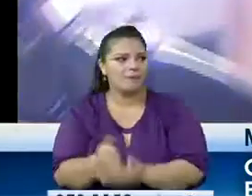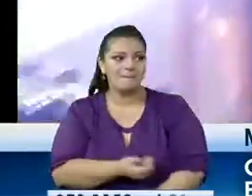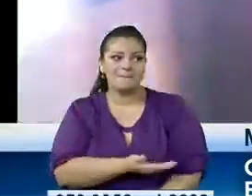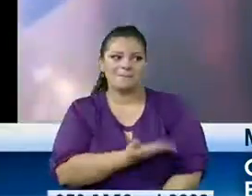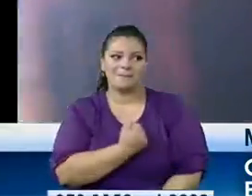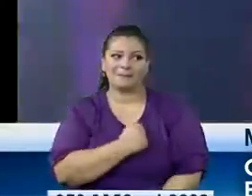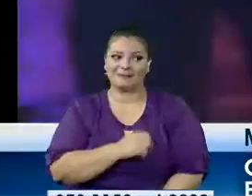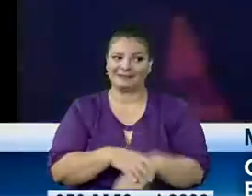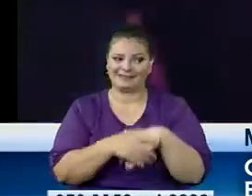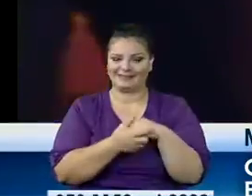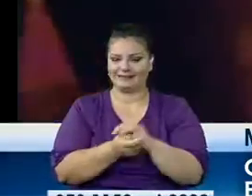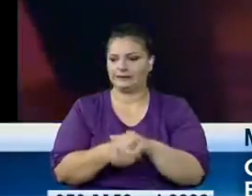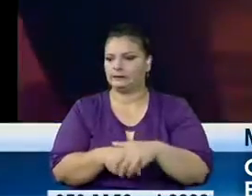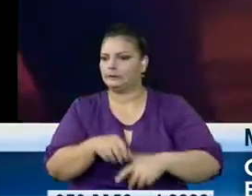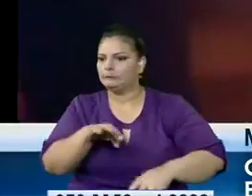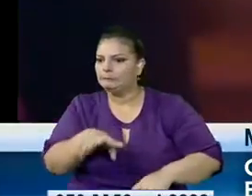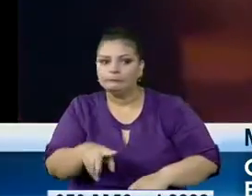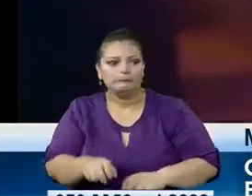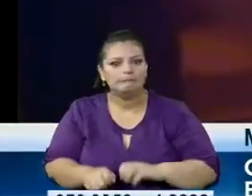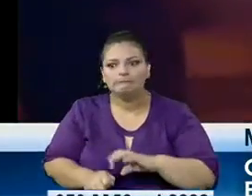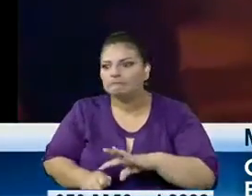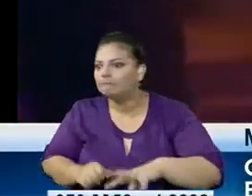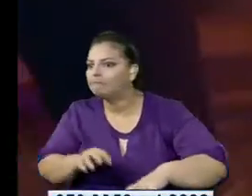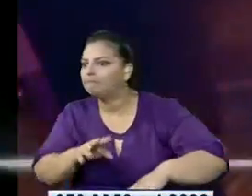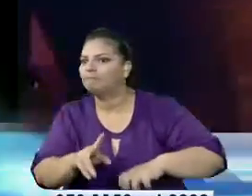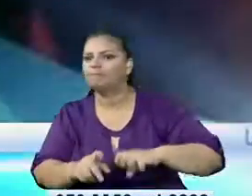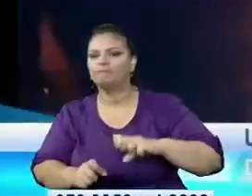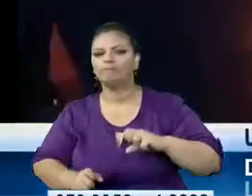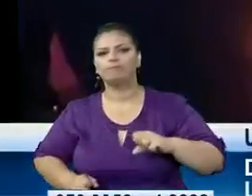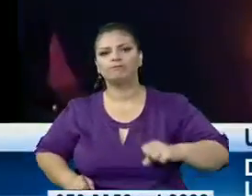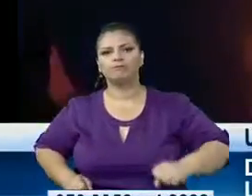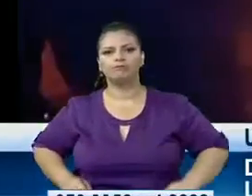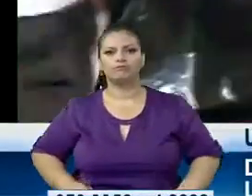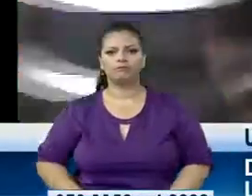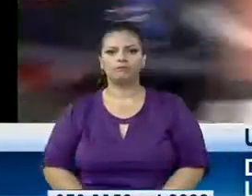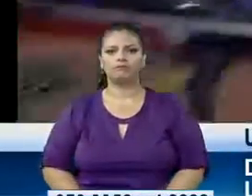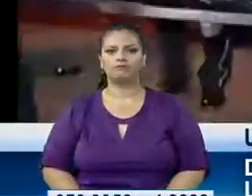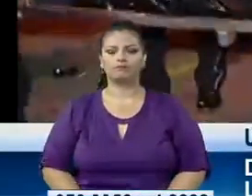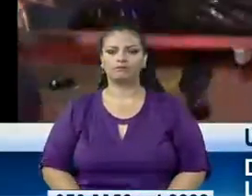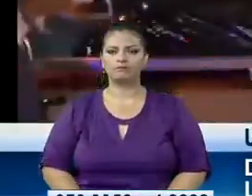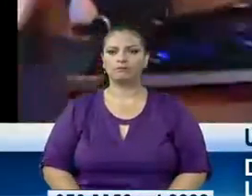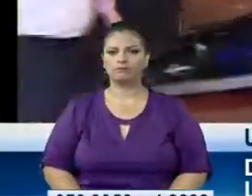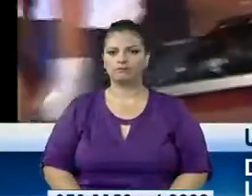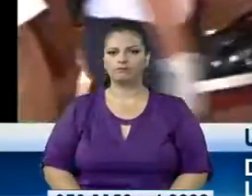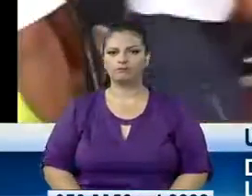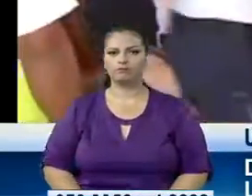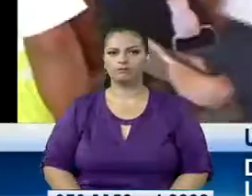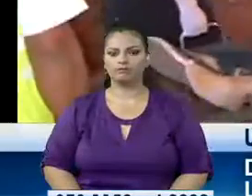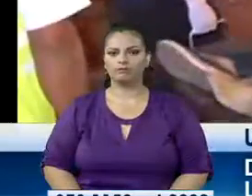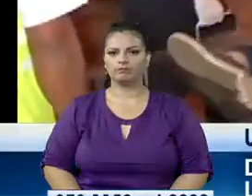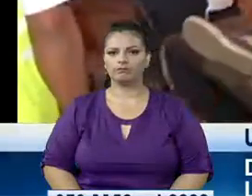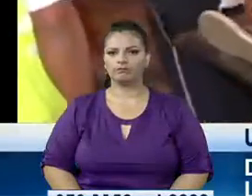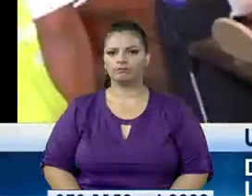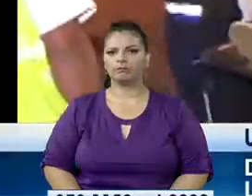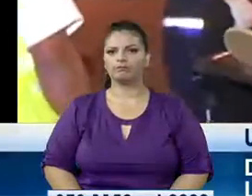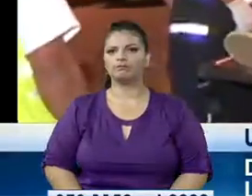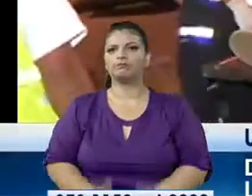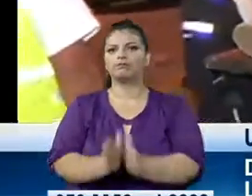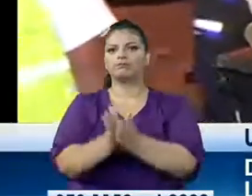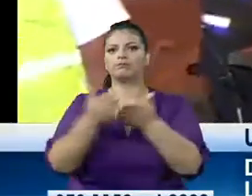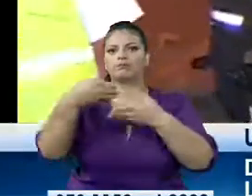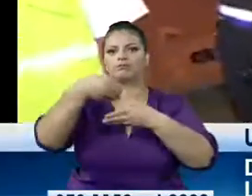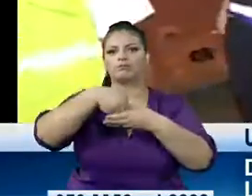para ayudar, sino para robar las pertenencias del fallecido. Entre ellas, su billetera